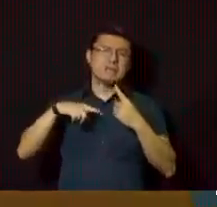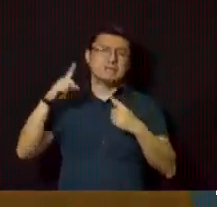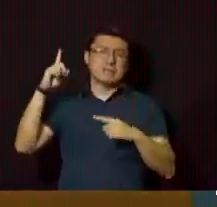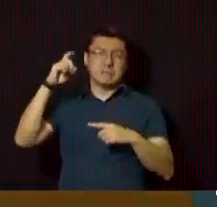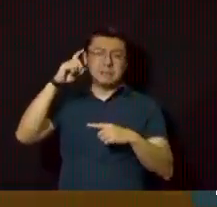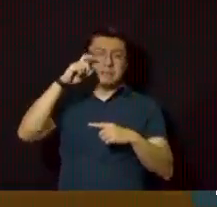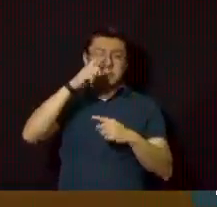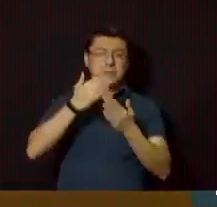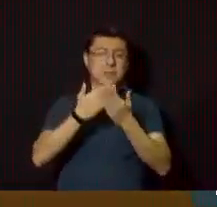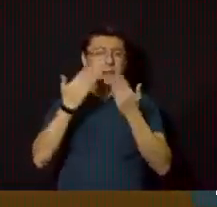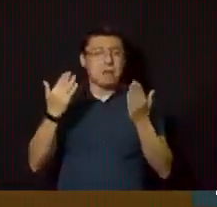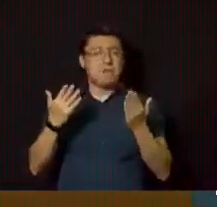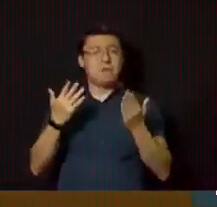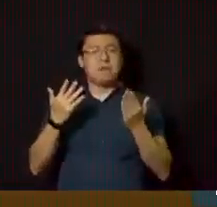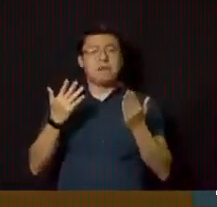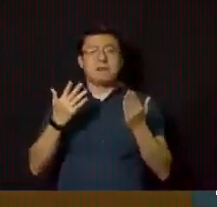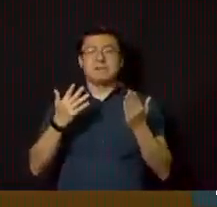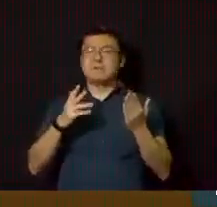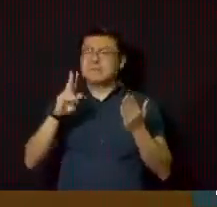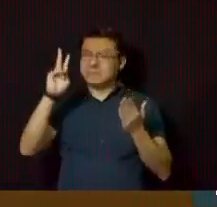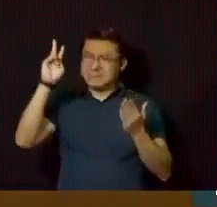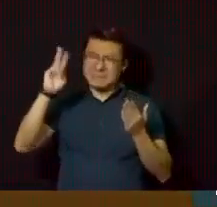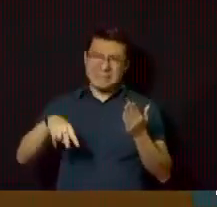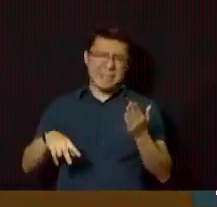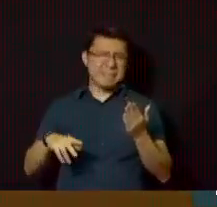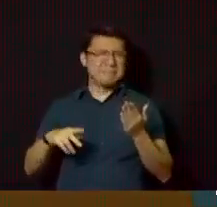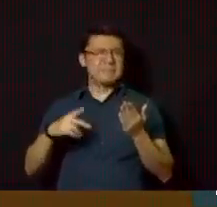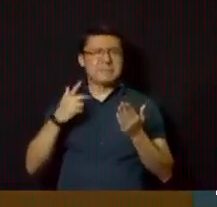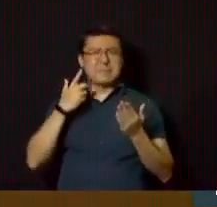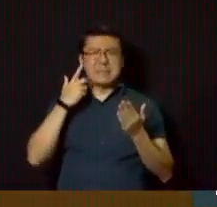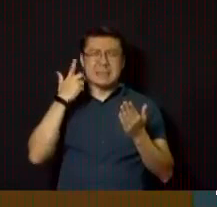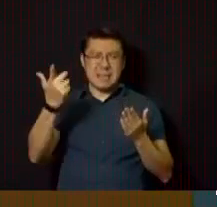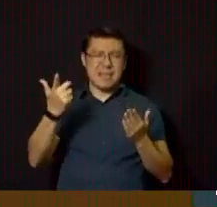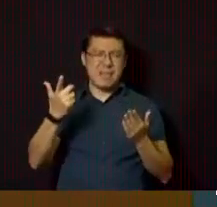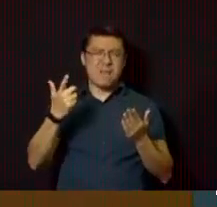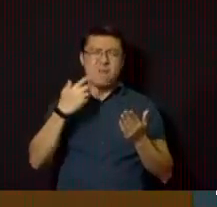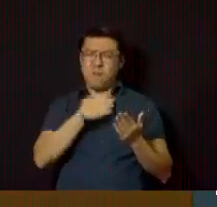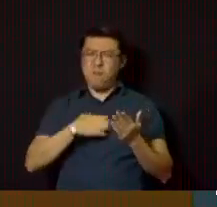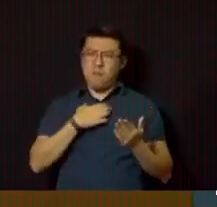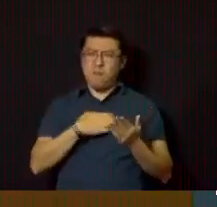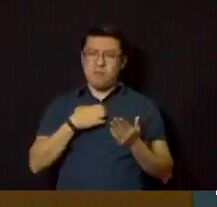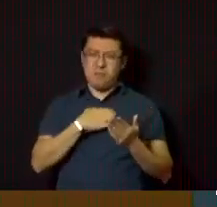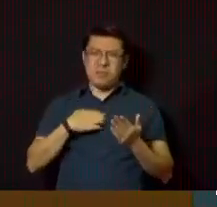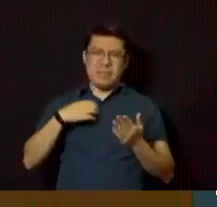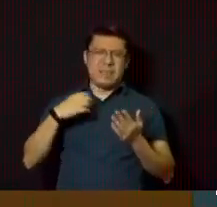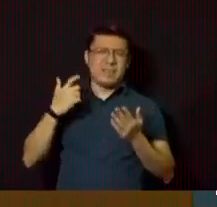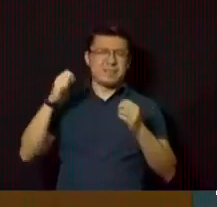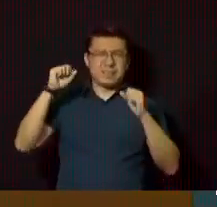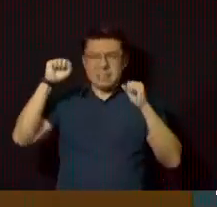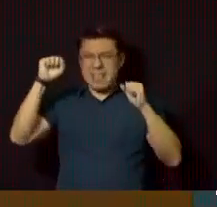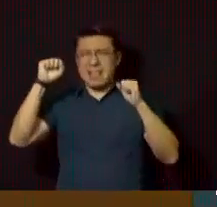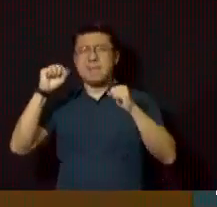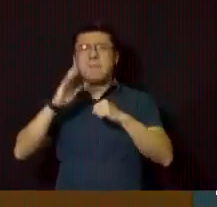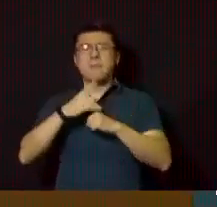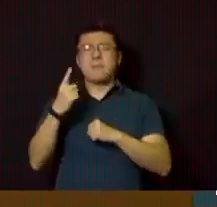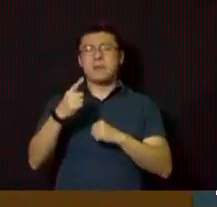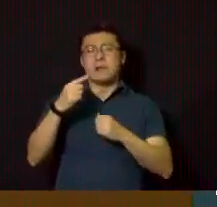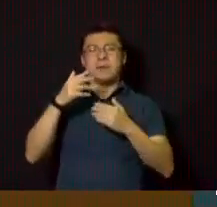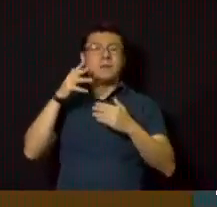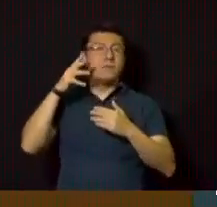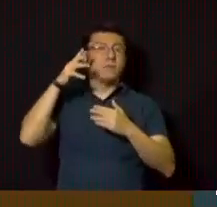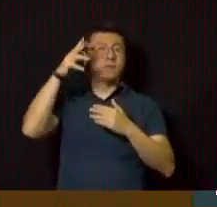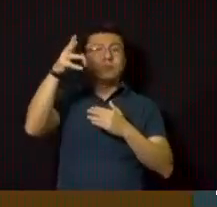quiero celebrar por lo que se viene, quiero ver lo que hay más adelante, pero algo que me motiva